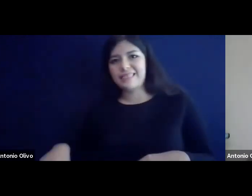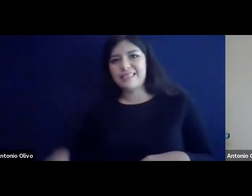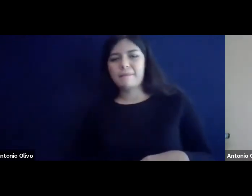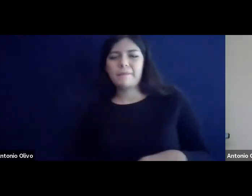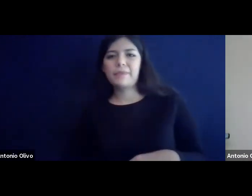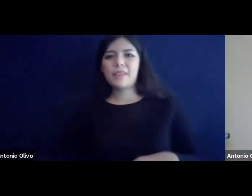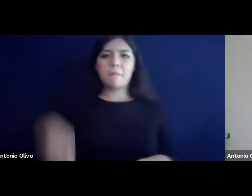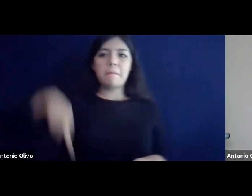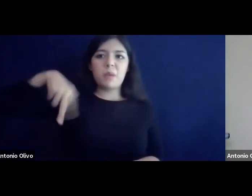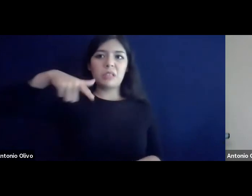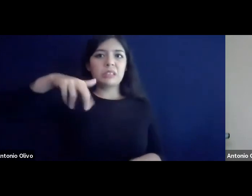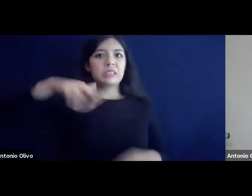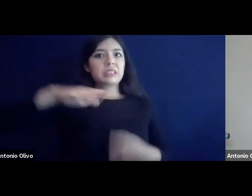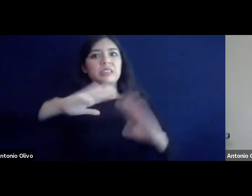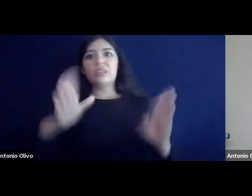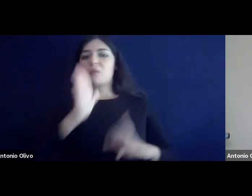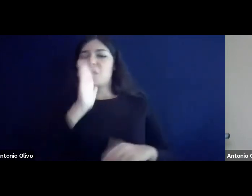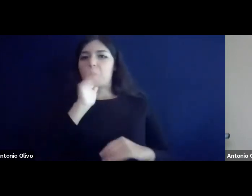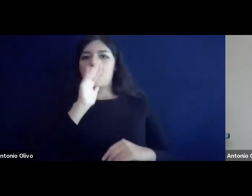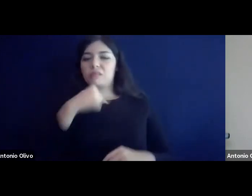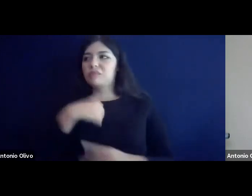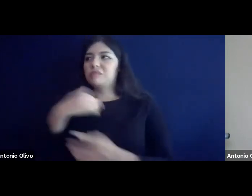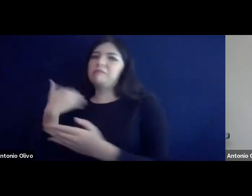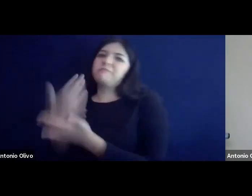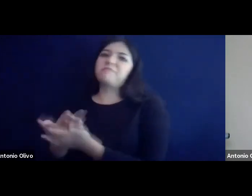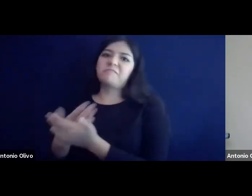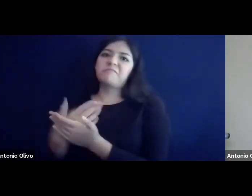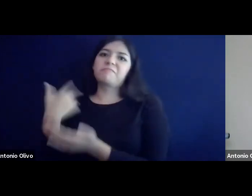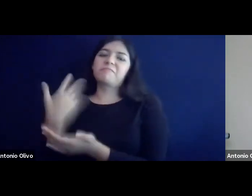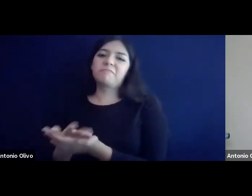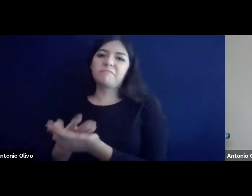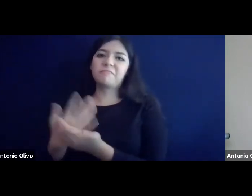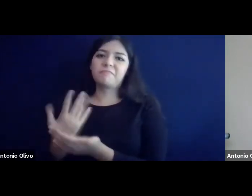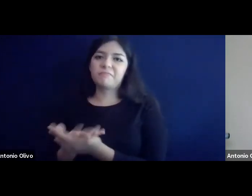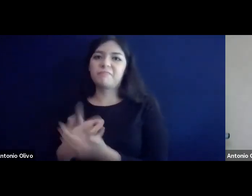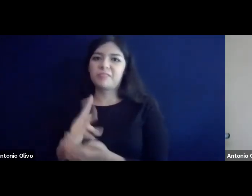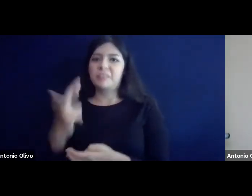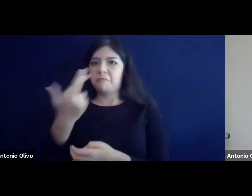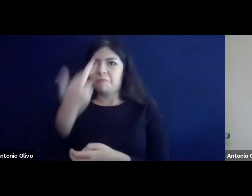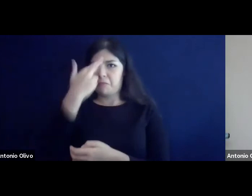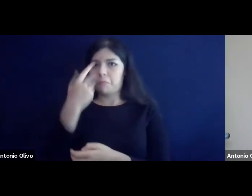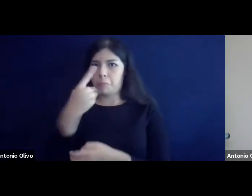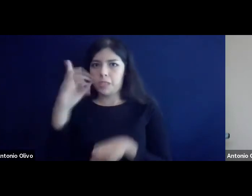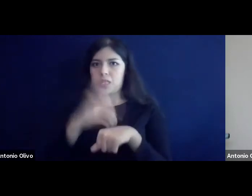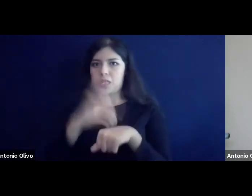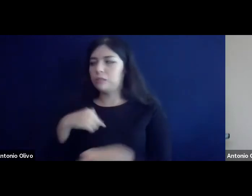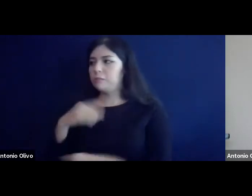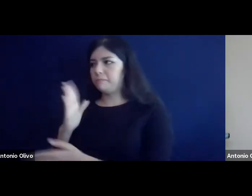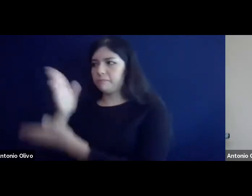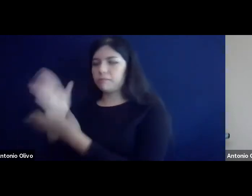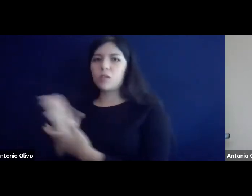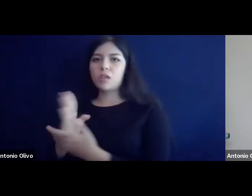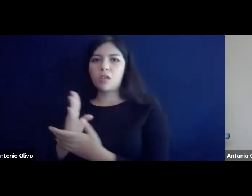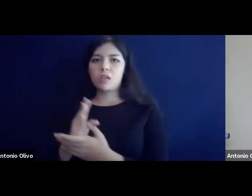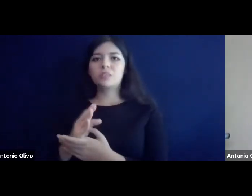se siente, es desesperante, afortunadamente estaba en el seguro, se siente muy desesperante porque le estás dando una orden,